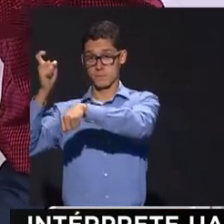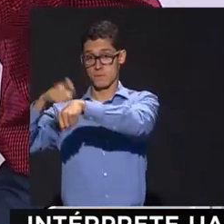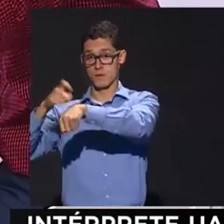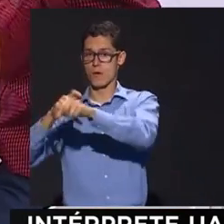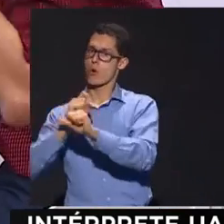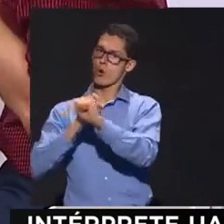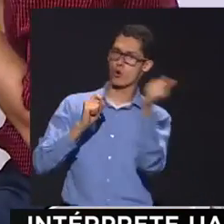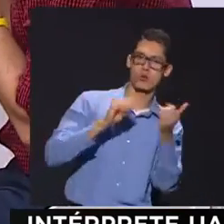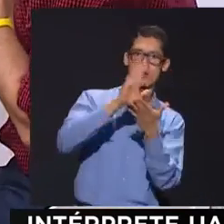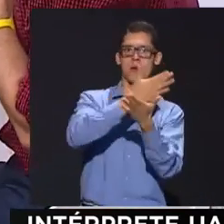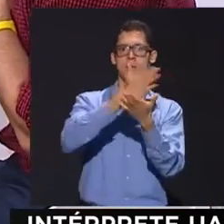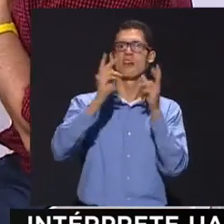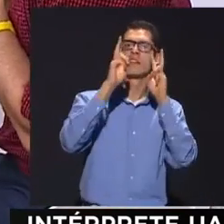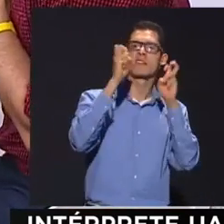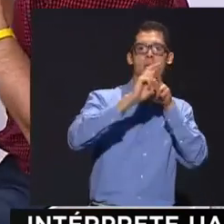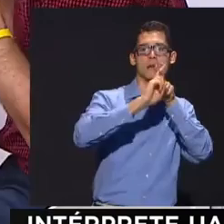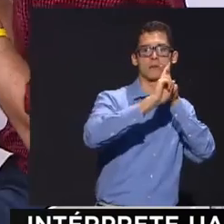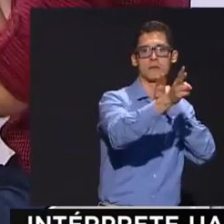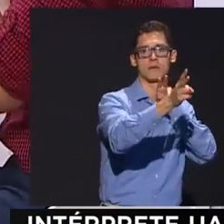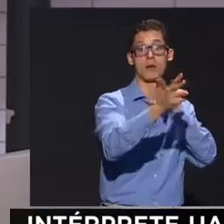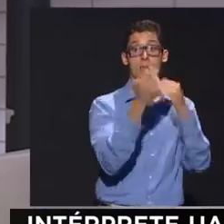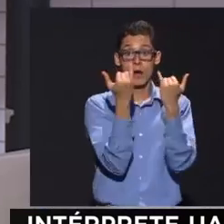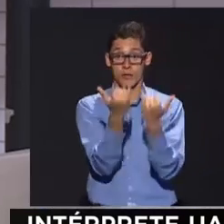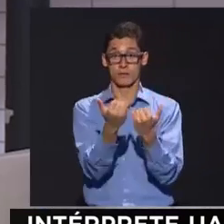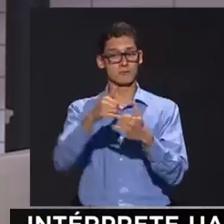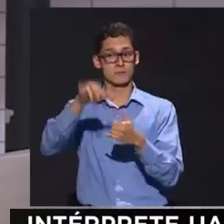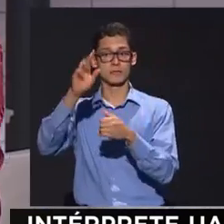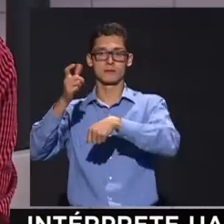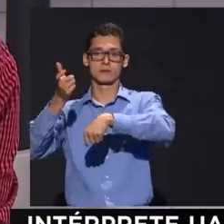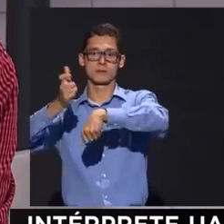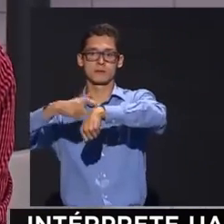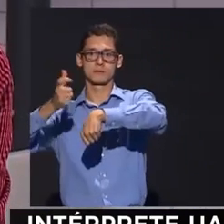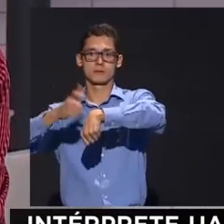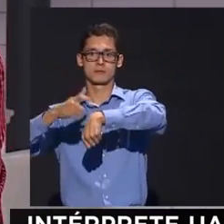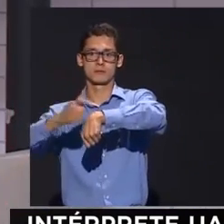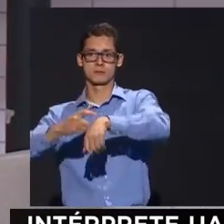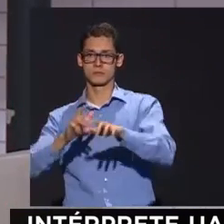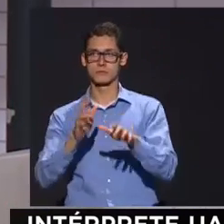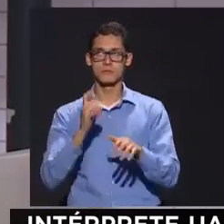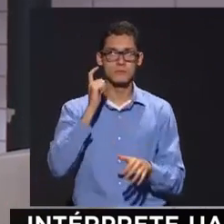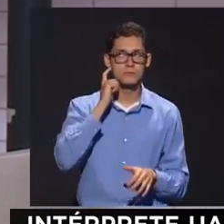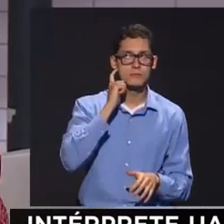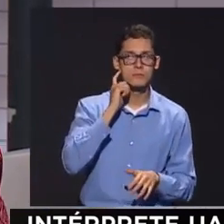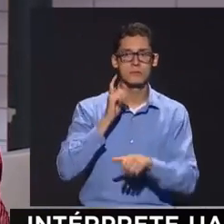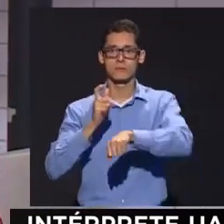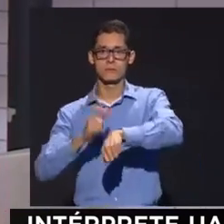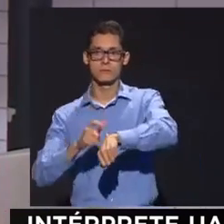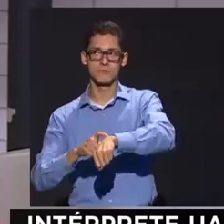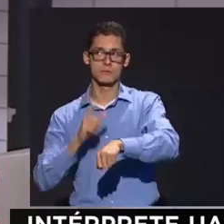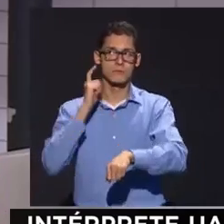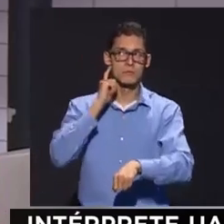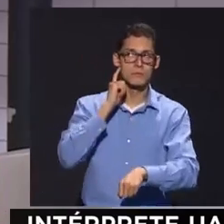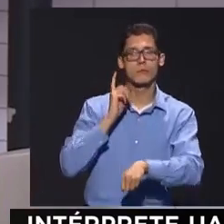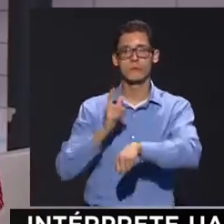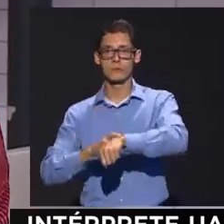otras pero hoy nos vamos a concentrar en la duración entonces una cosa es que yo cojo una nota y la haga